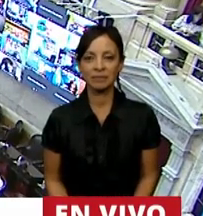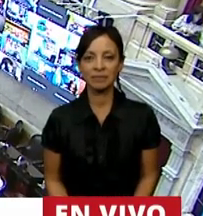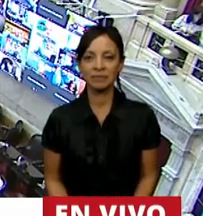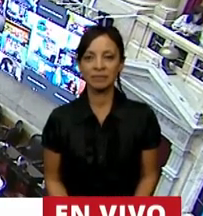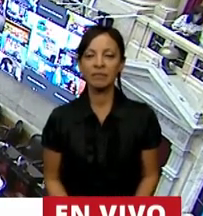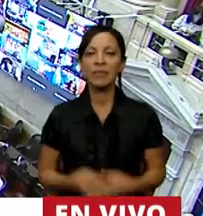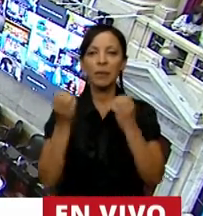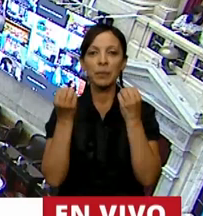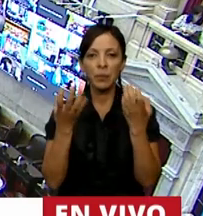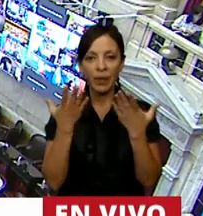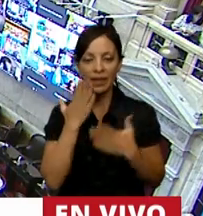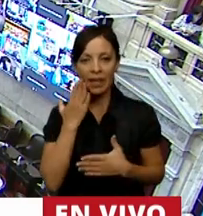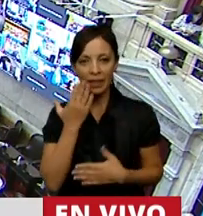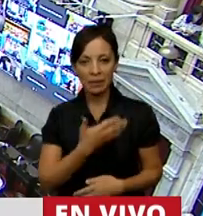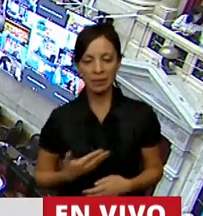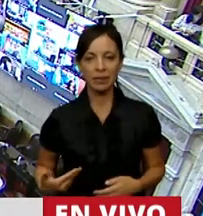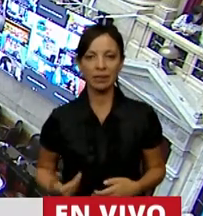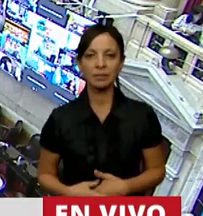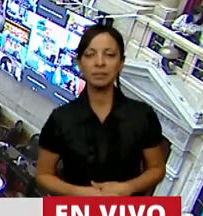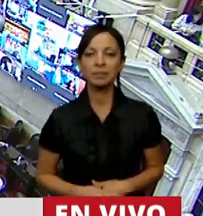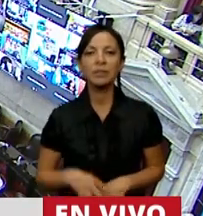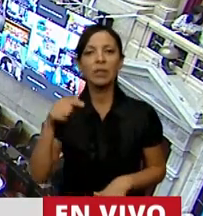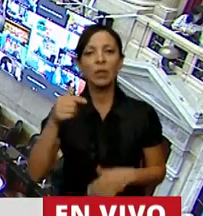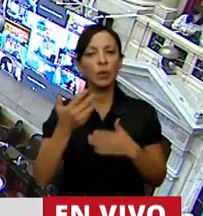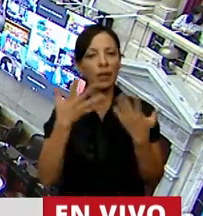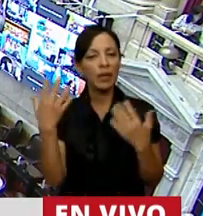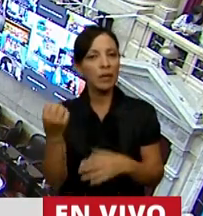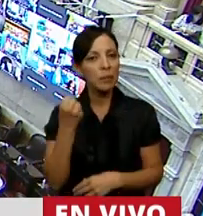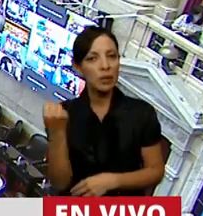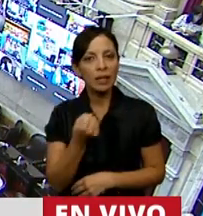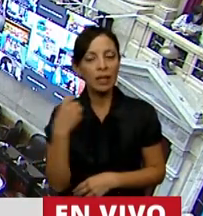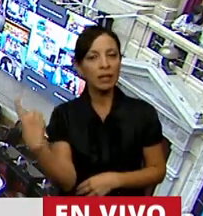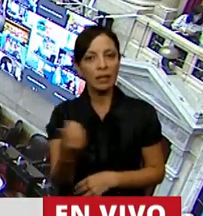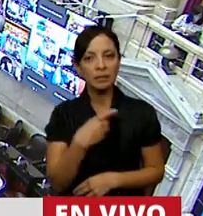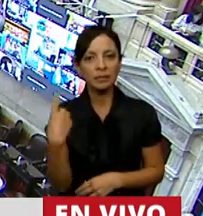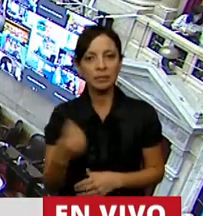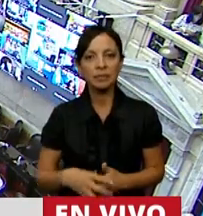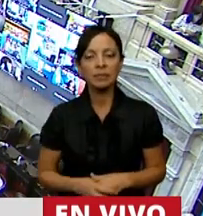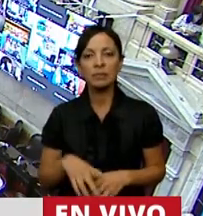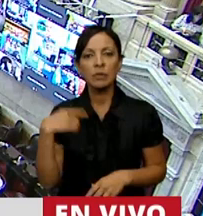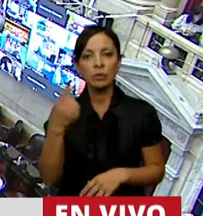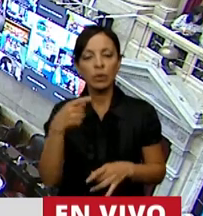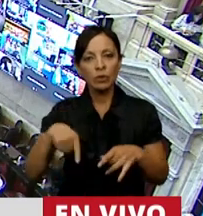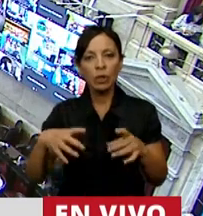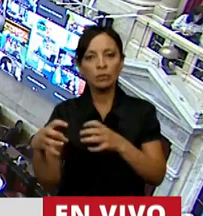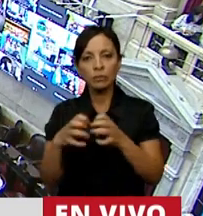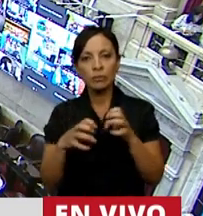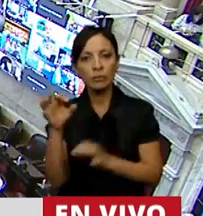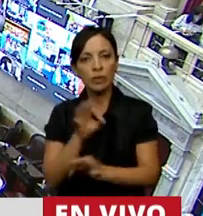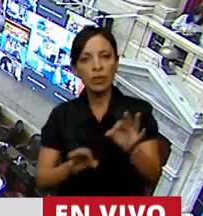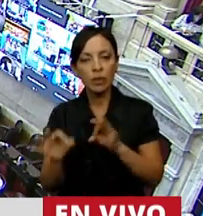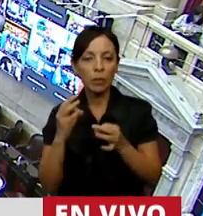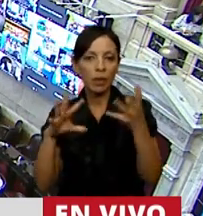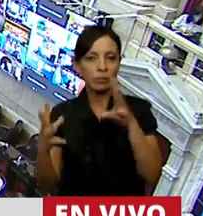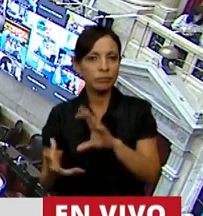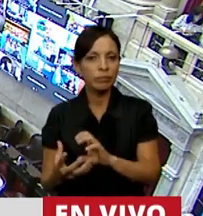Buenas tardes, señor presidente. Hoy es un día muy importante para todos porque tratamos un proyecto de ley que puede afectar